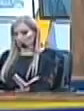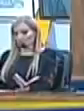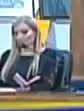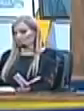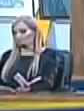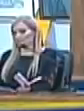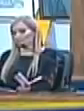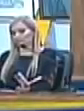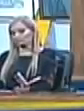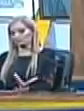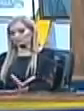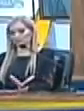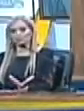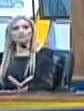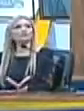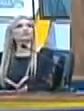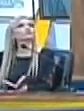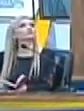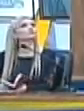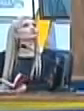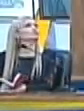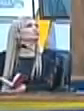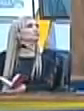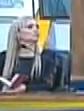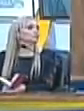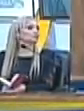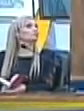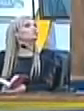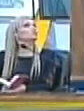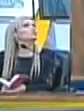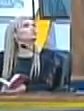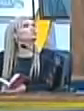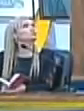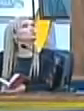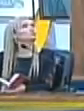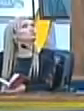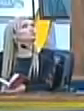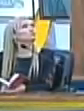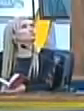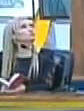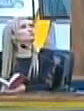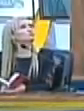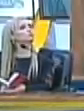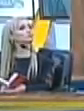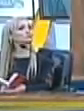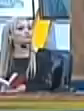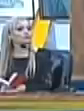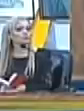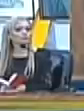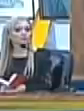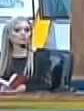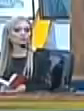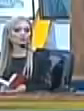todo lo que ha sido en detalle la garantía de los derechos fundamentales al pueblo de venezuela